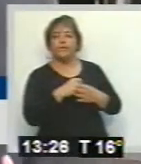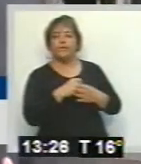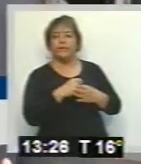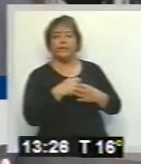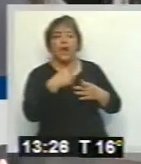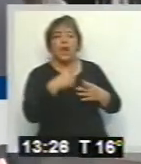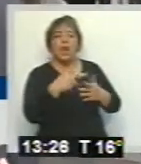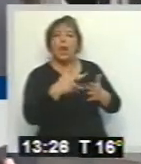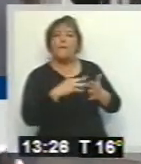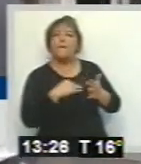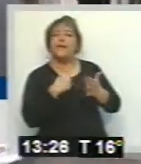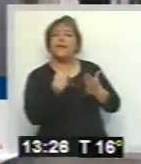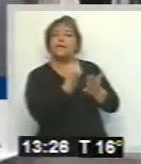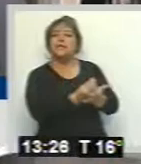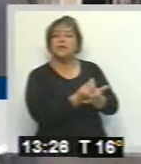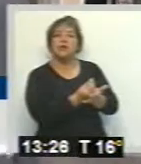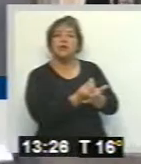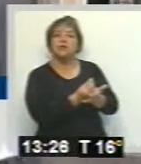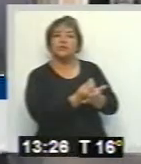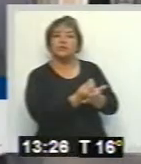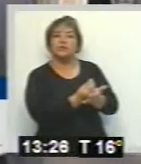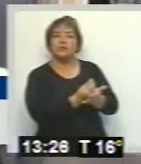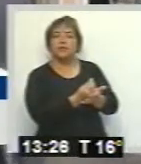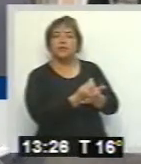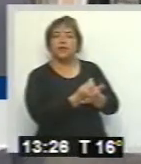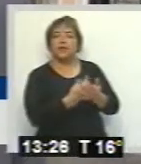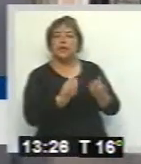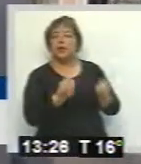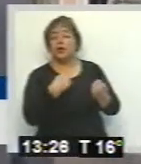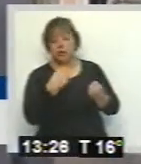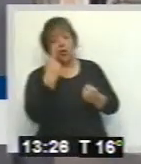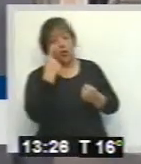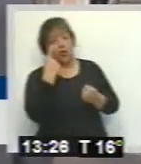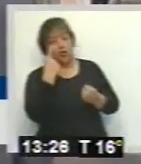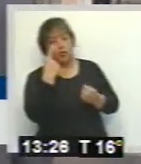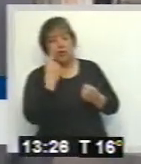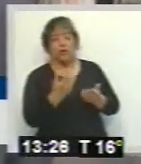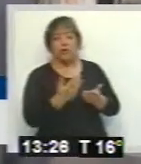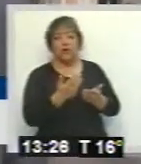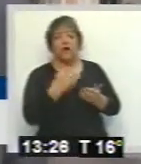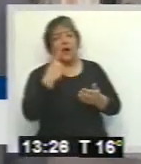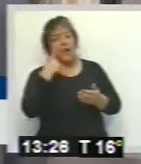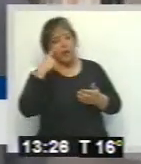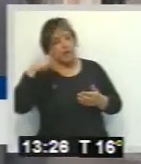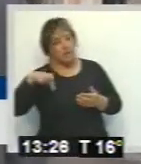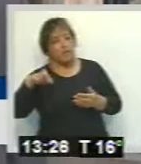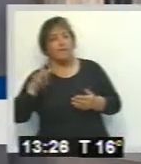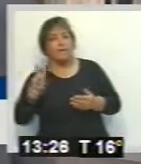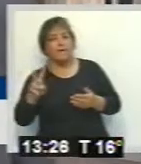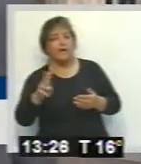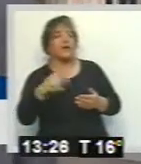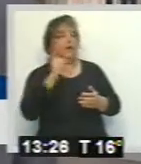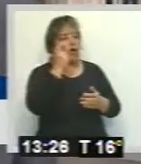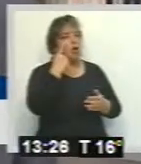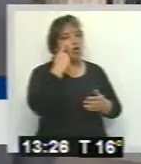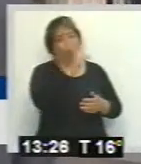la participación de, digamos, yo conozco el IPB y a muchos